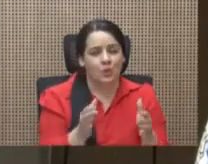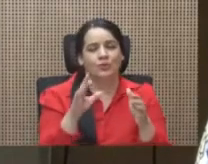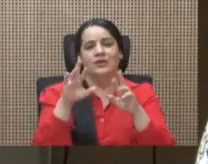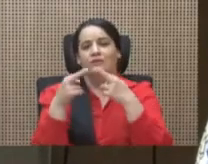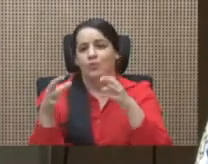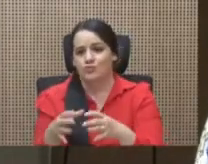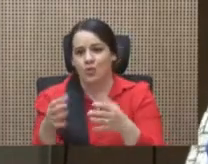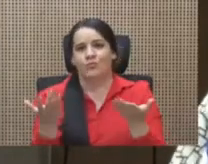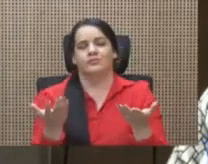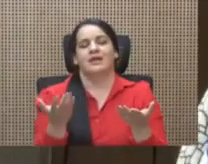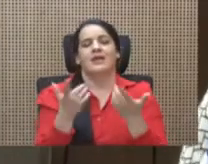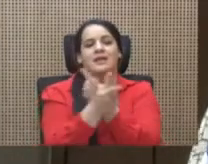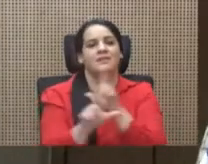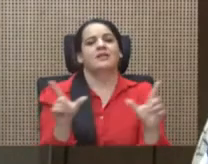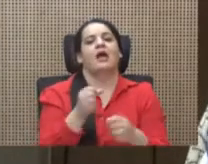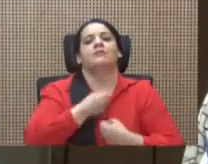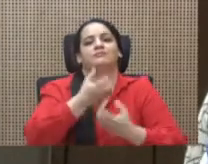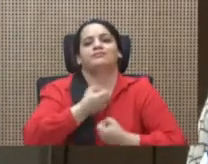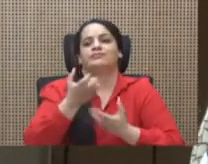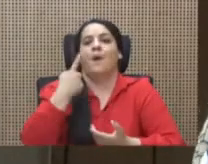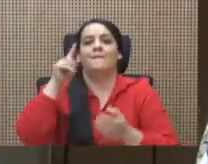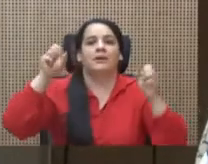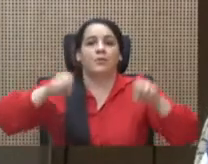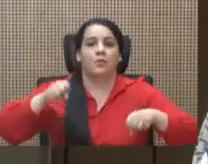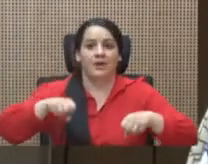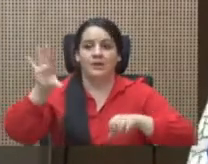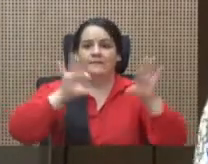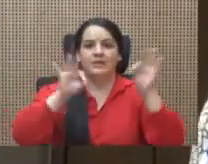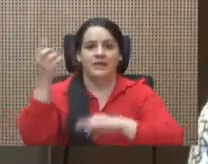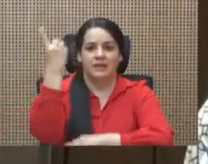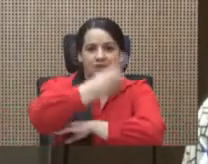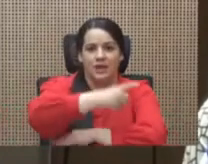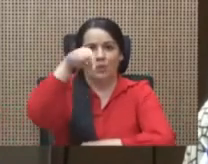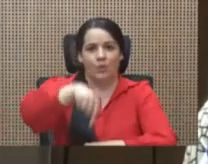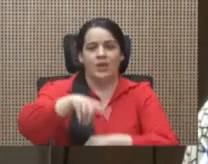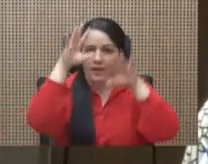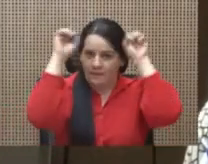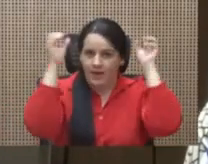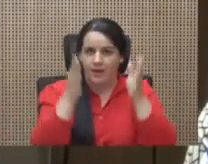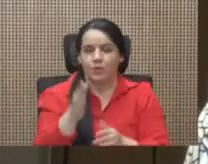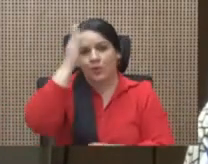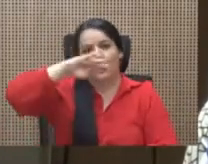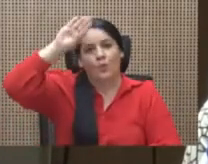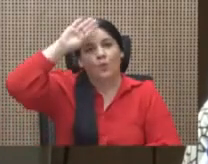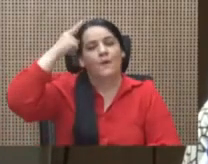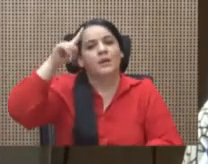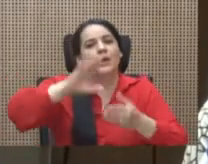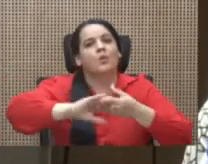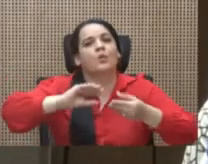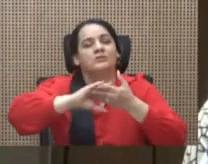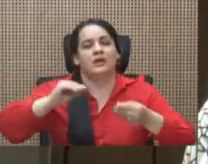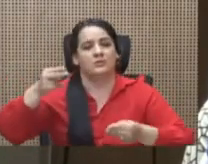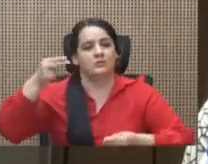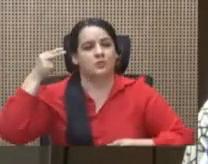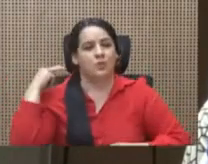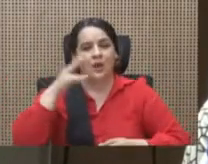de expresión para poder invitar en un día como hoy al embajador de Cuba a contar la historia